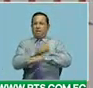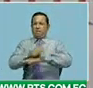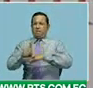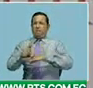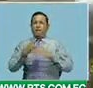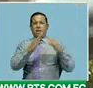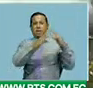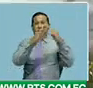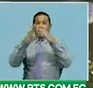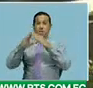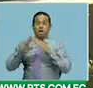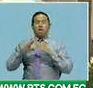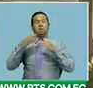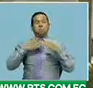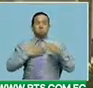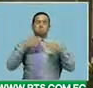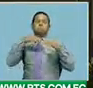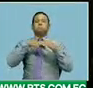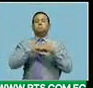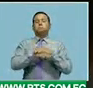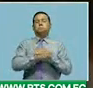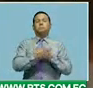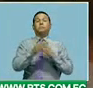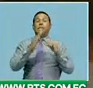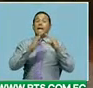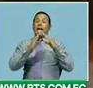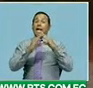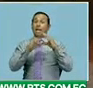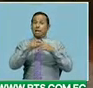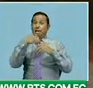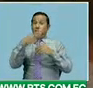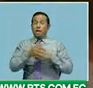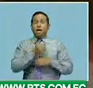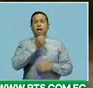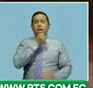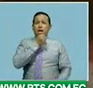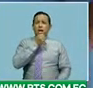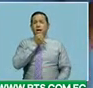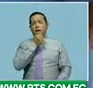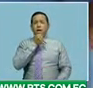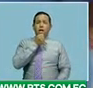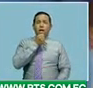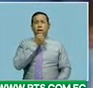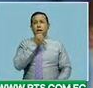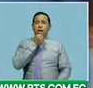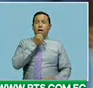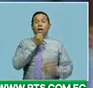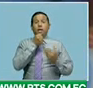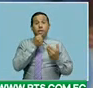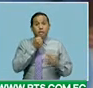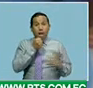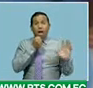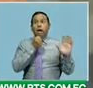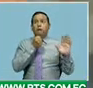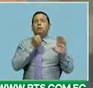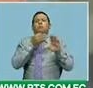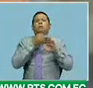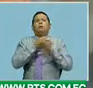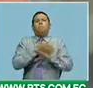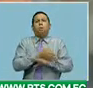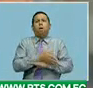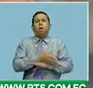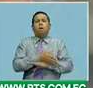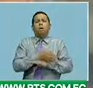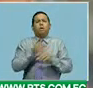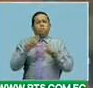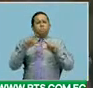Guayas. Había terminado de cantar fuera de una de estas viviendas y, según su madre, Emma Vázquez, ocurrió algo inesperado con las personas